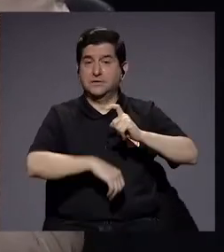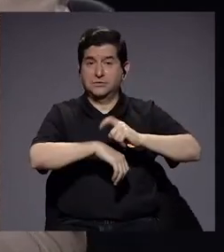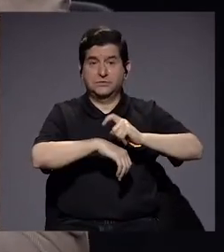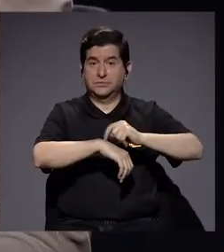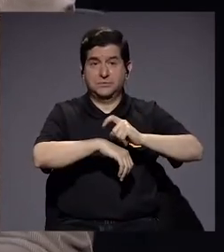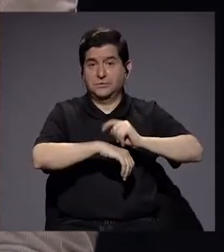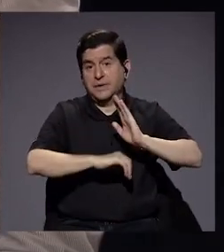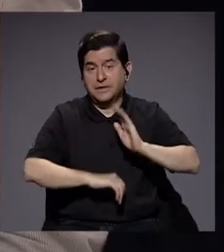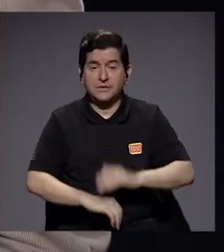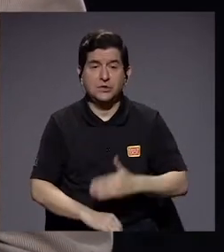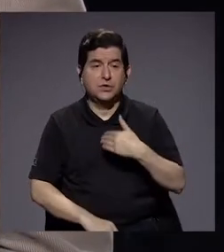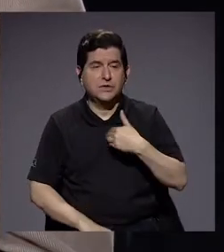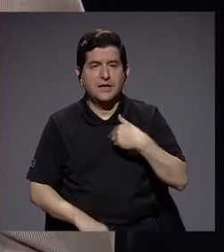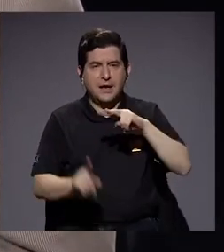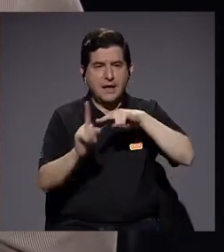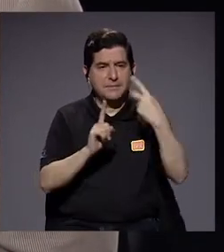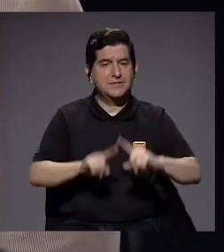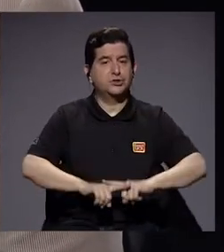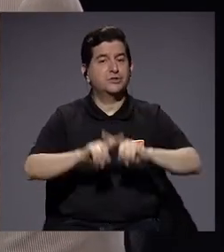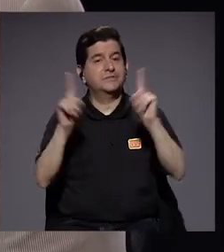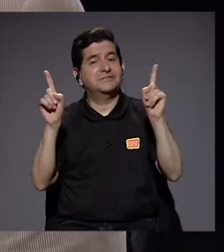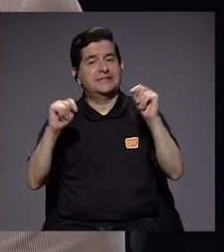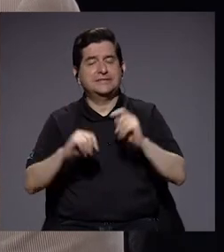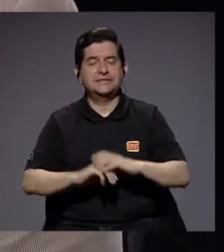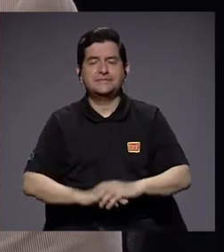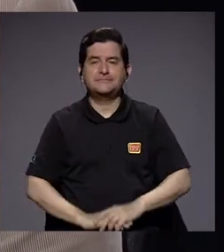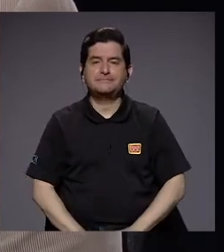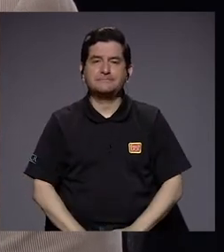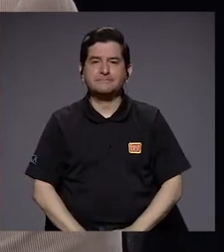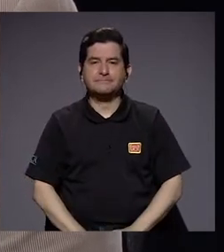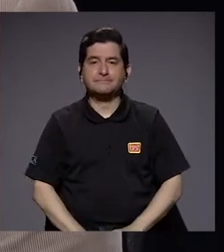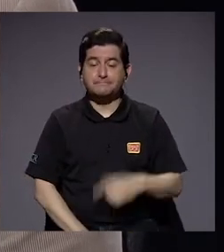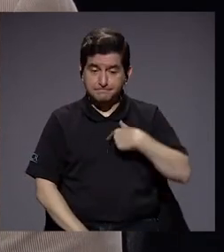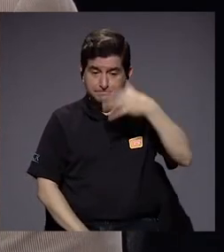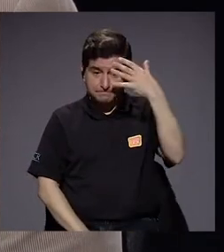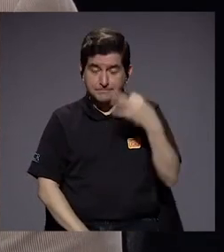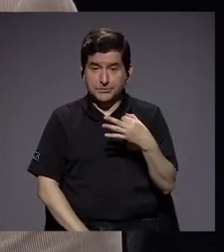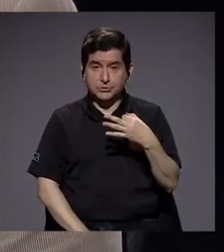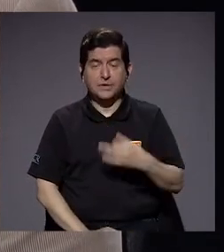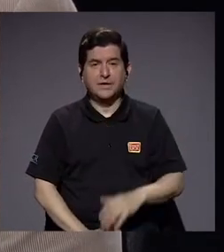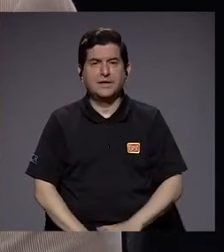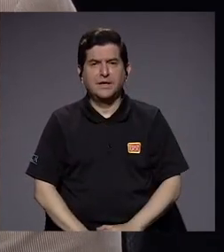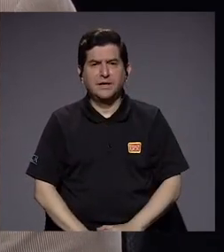momento teníamos una visión diferente y yo creo que